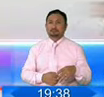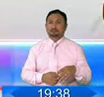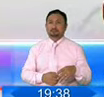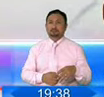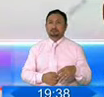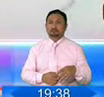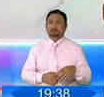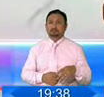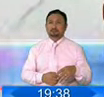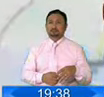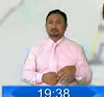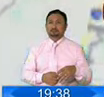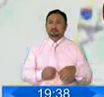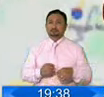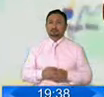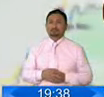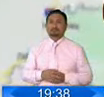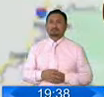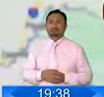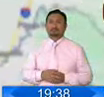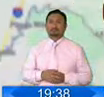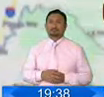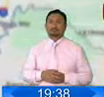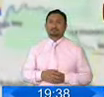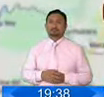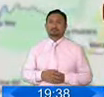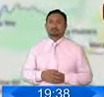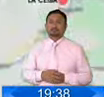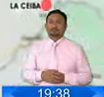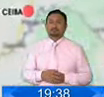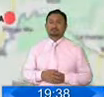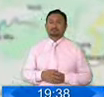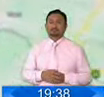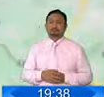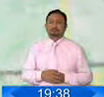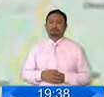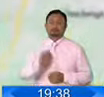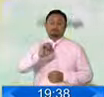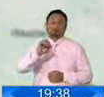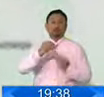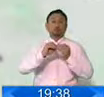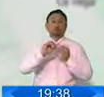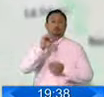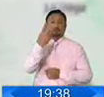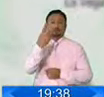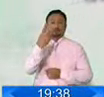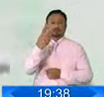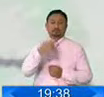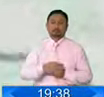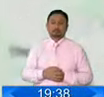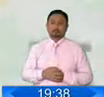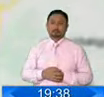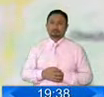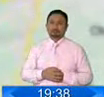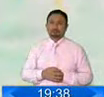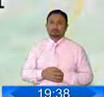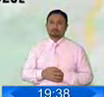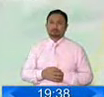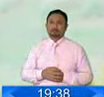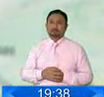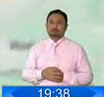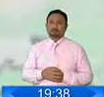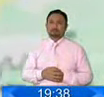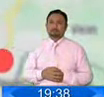Urco, 281 kilómetros y aproximadamente 5 horas. Ruta 2 desde Loja, Loja, Catamayo,